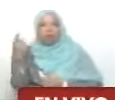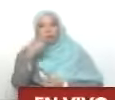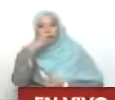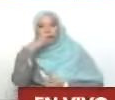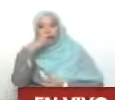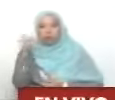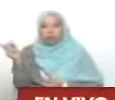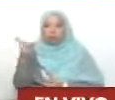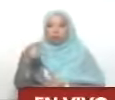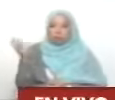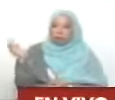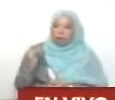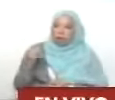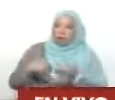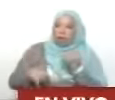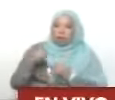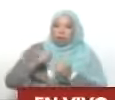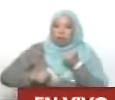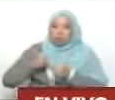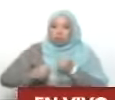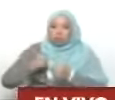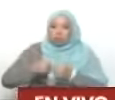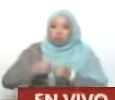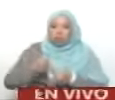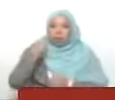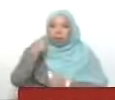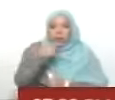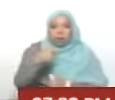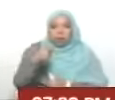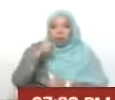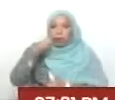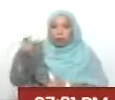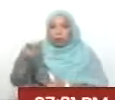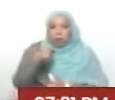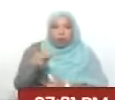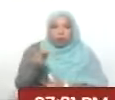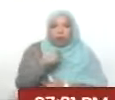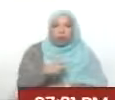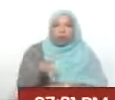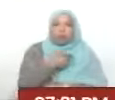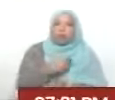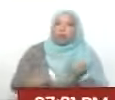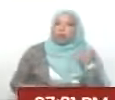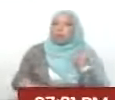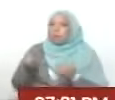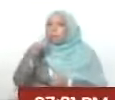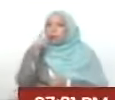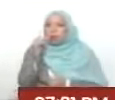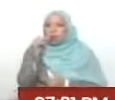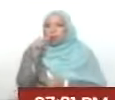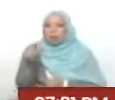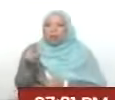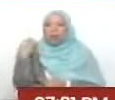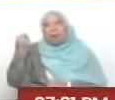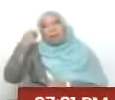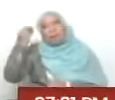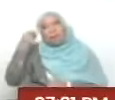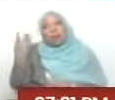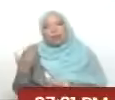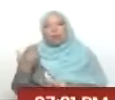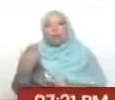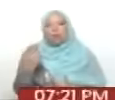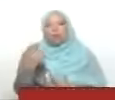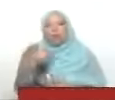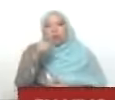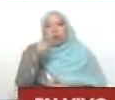usted en esos ojos? ¿Qué dice ese Maduro, no presidente, el Maduro hombre, cuando está allí, frente a